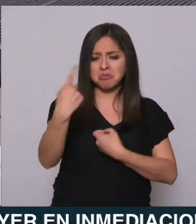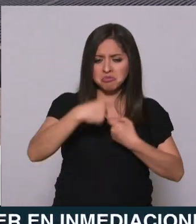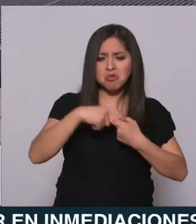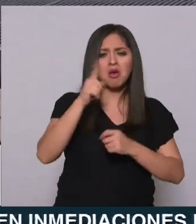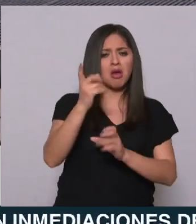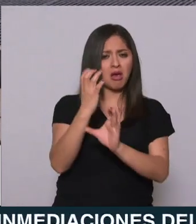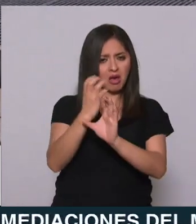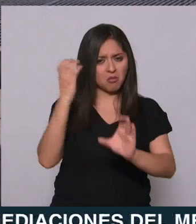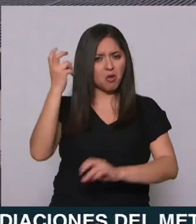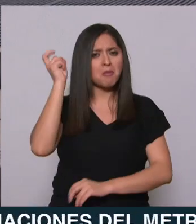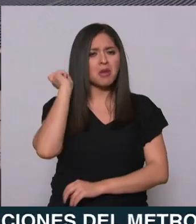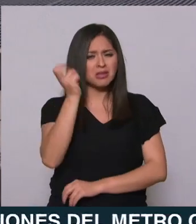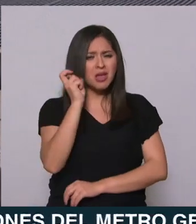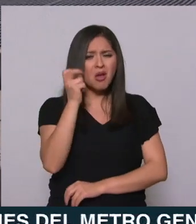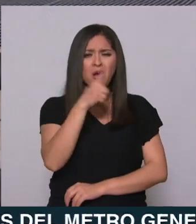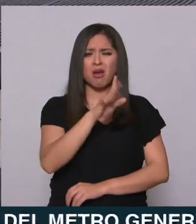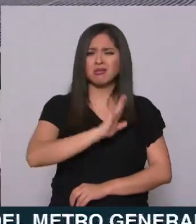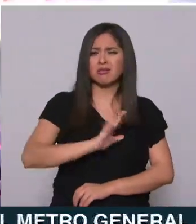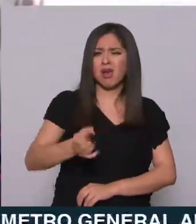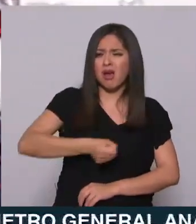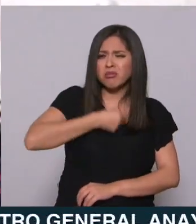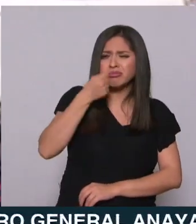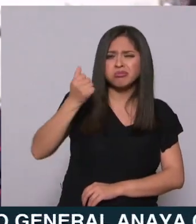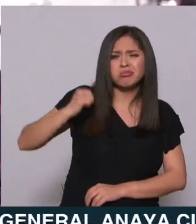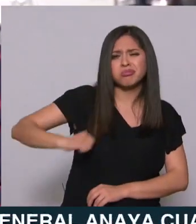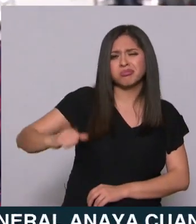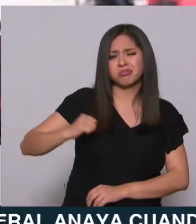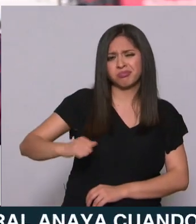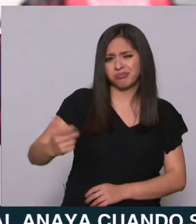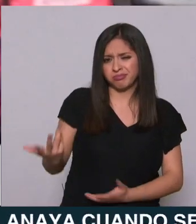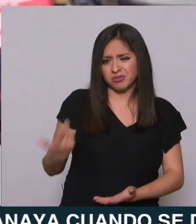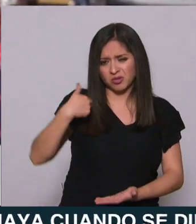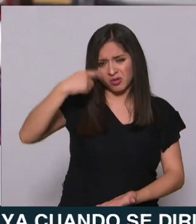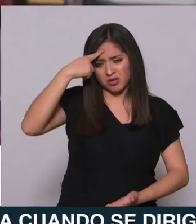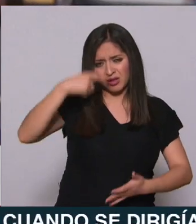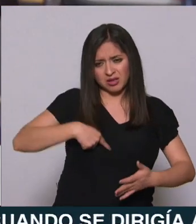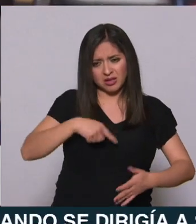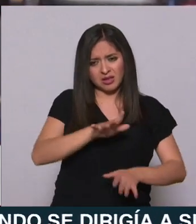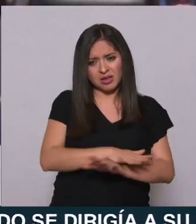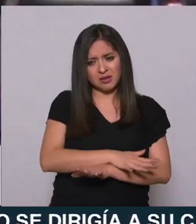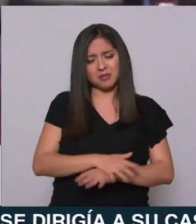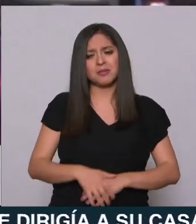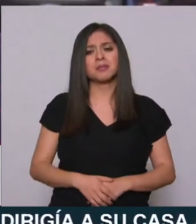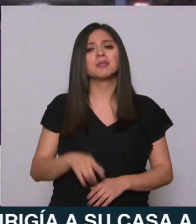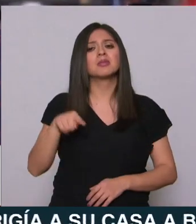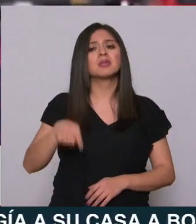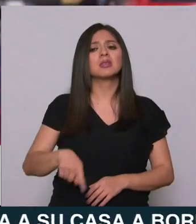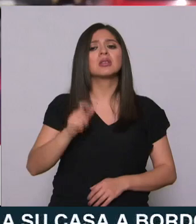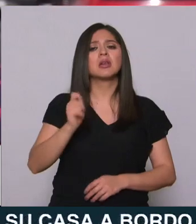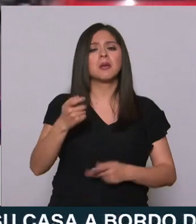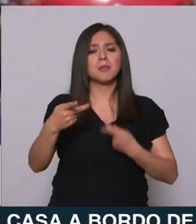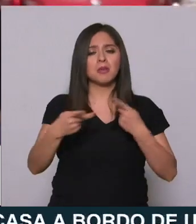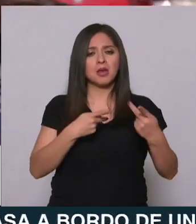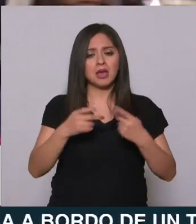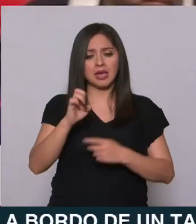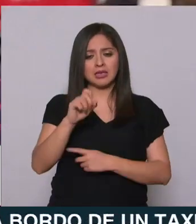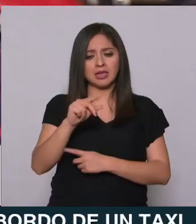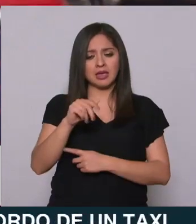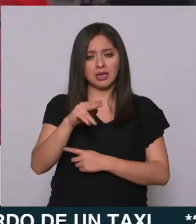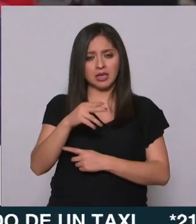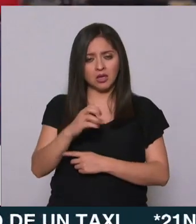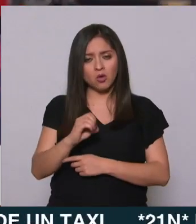viejo, y yo creo que hace falta eso. De acuerdo con el Plan Estratégico de Movilidad de la Ciudad de México realizado